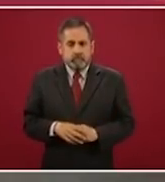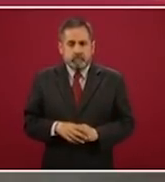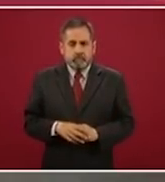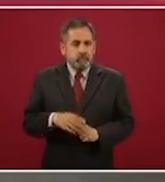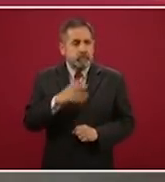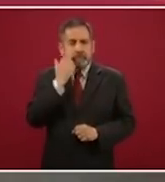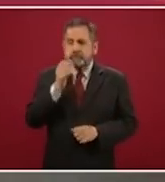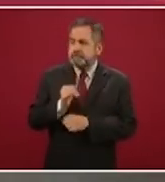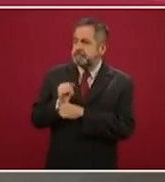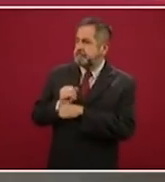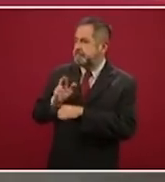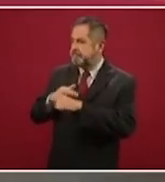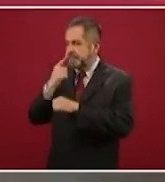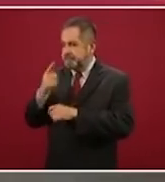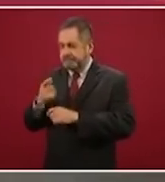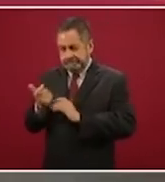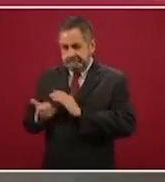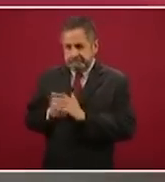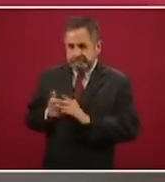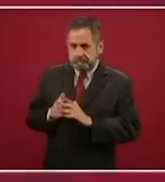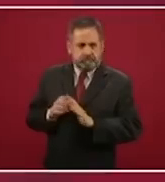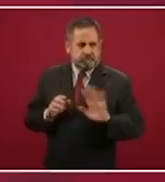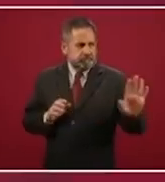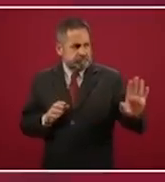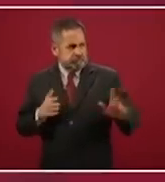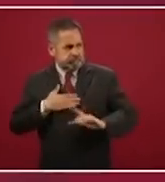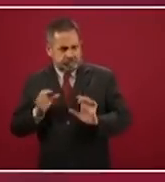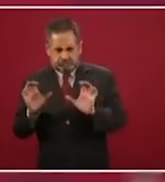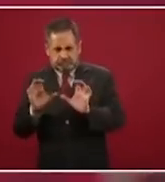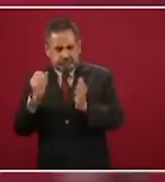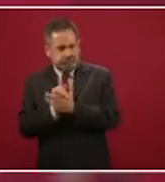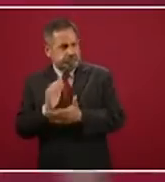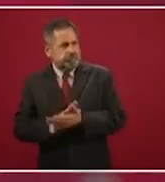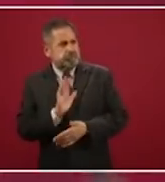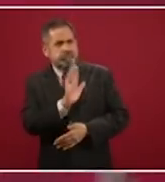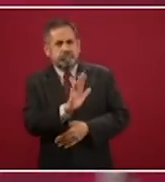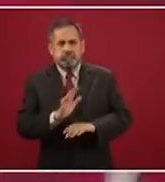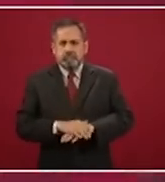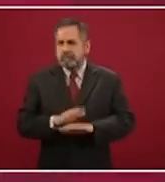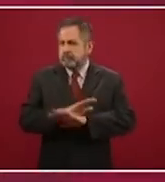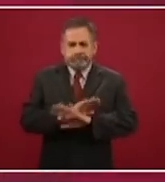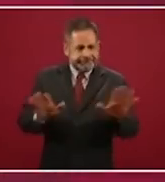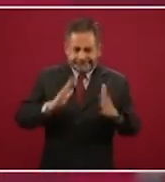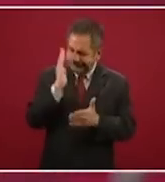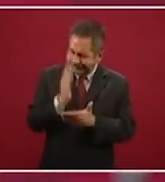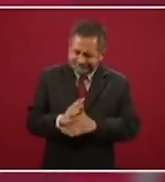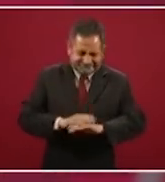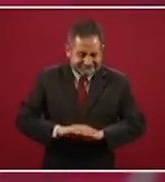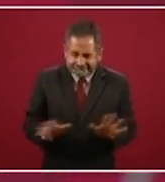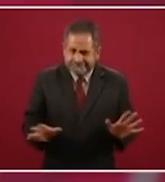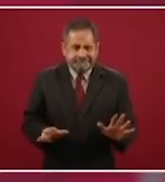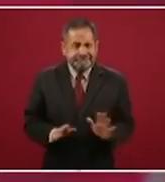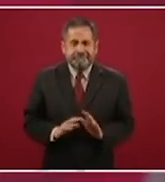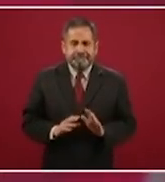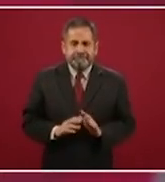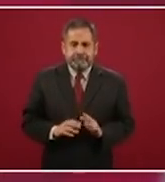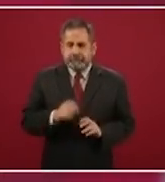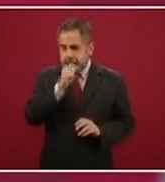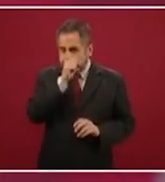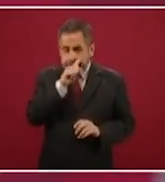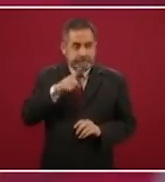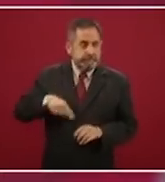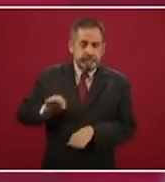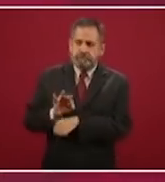a querer inspeccionar, y si hay un certificado. No tienen por qué hacerlo y